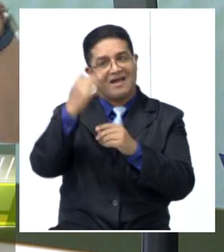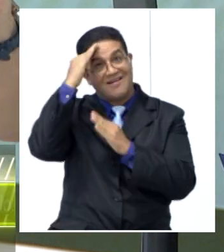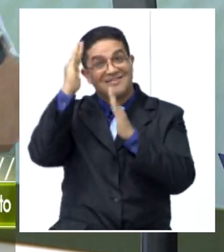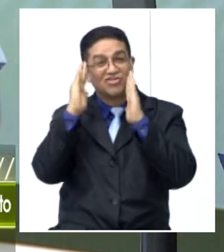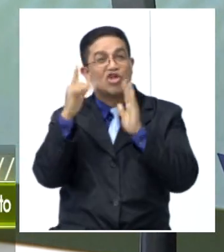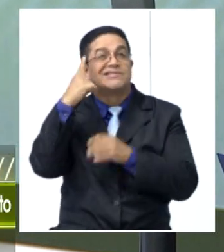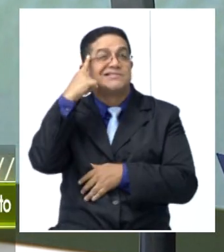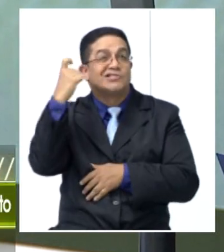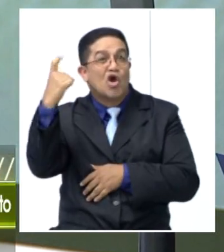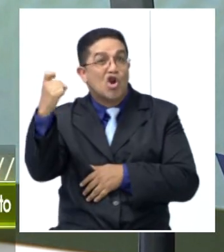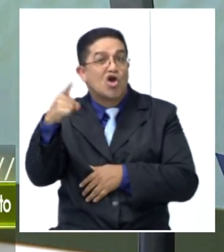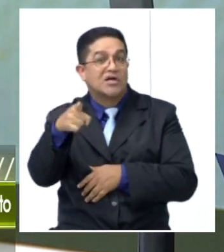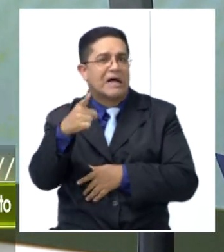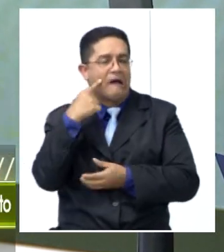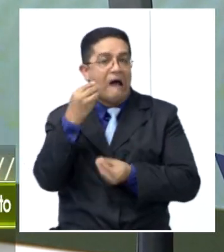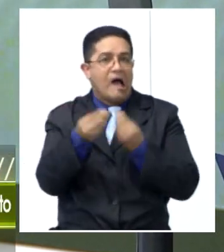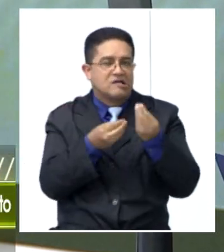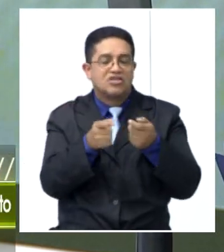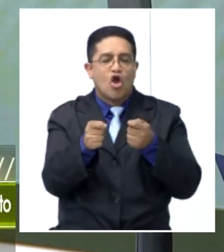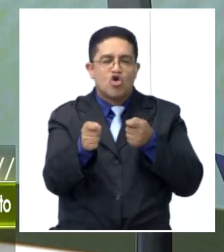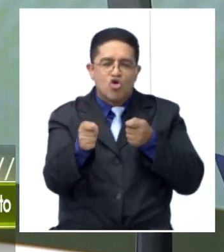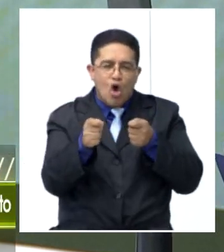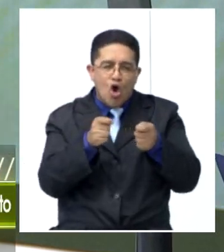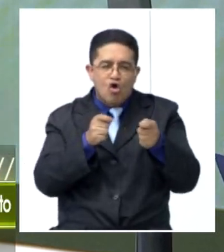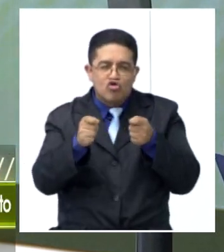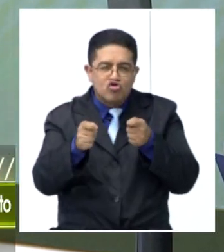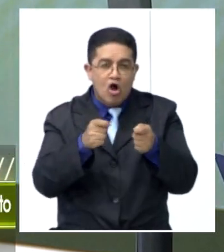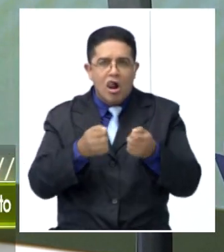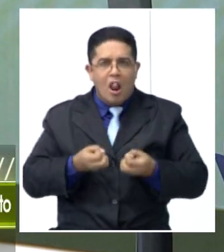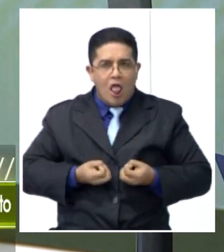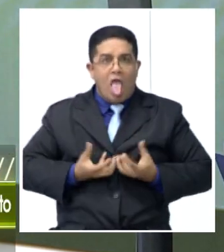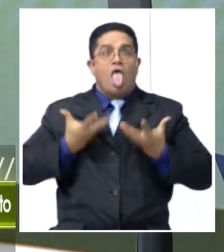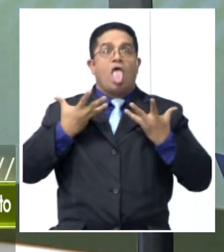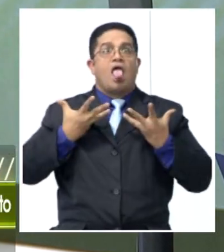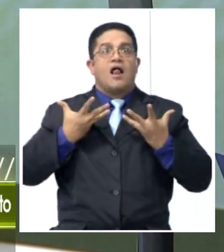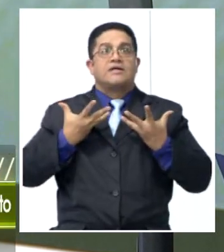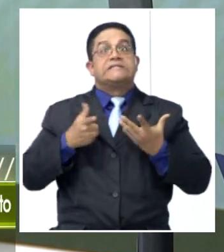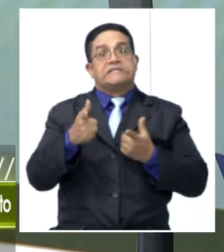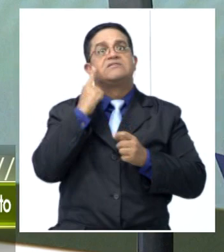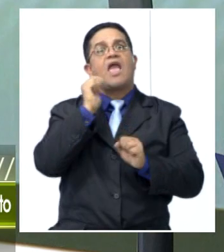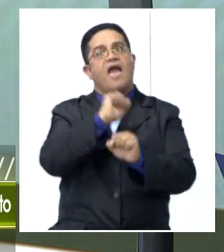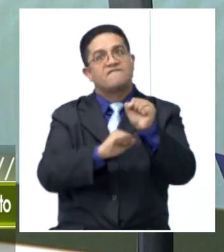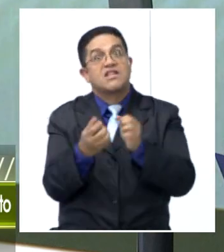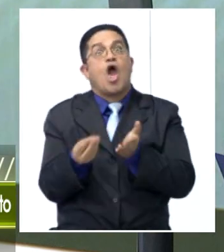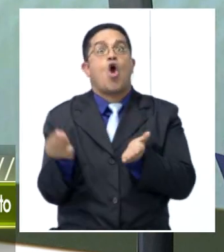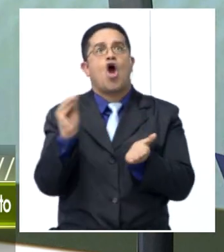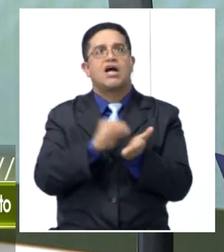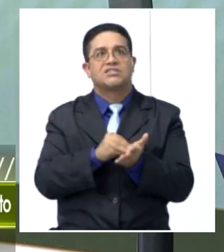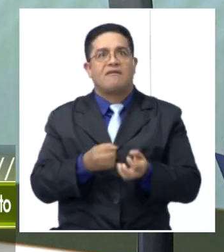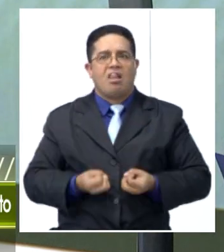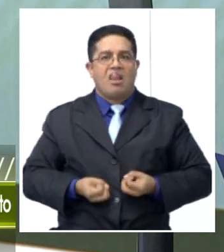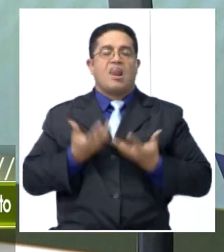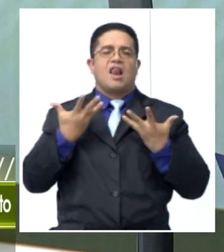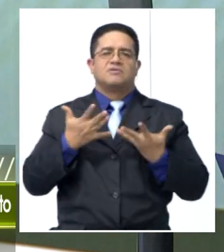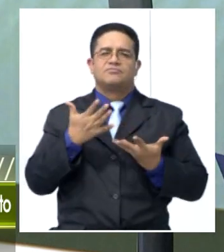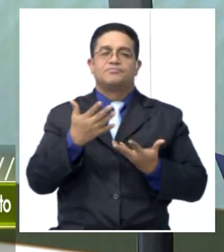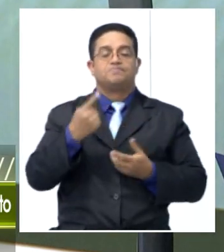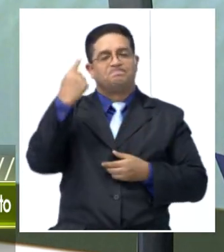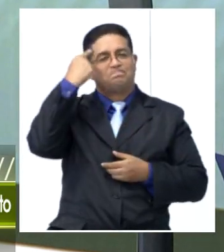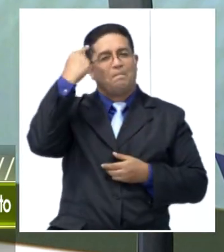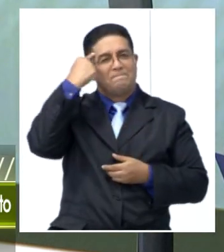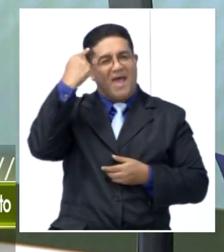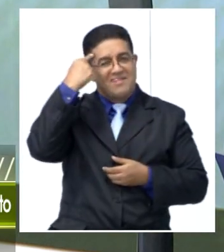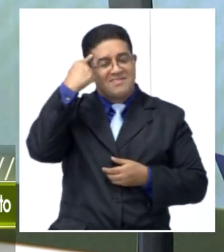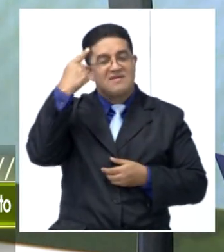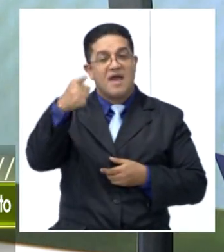esos episodios se reduzcan a la más mínima expresión y que no reaparezcan nuevamente. Ahora, ¿cuáles son los síntomas de una manía o una hipomanía?